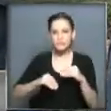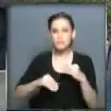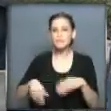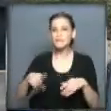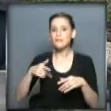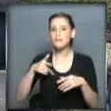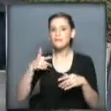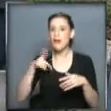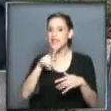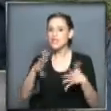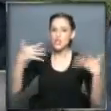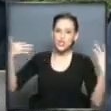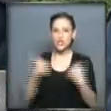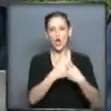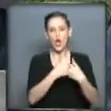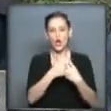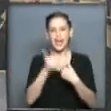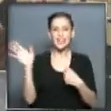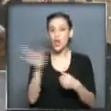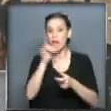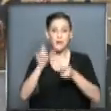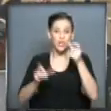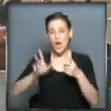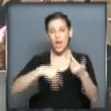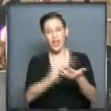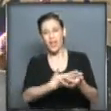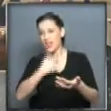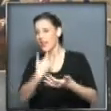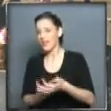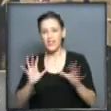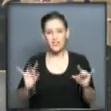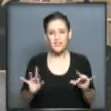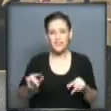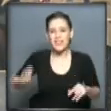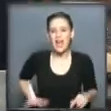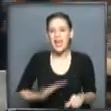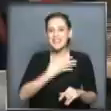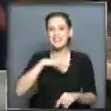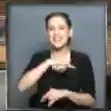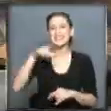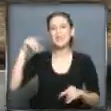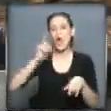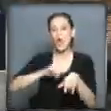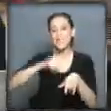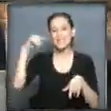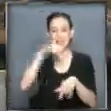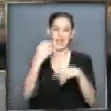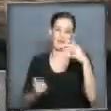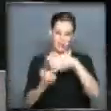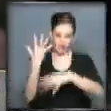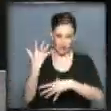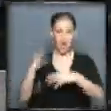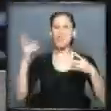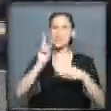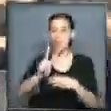un choque y volamos para todos lados. El accidente se produjo a las 7:07 y ambos